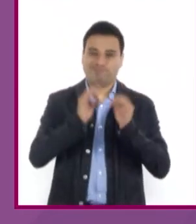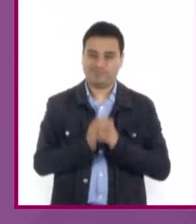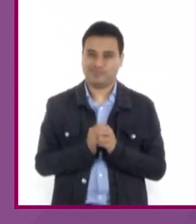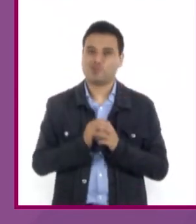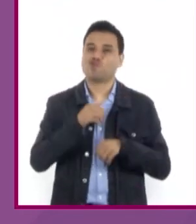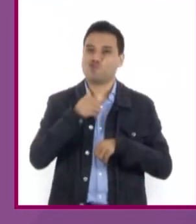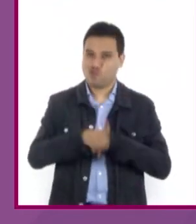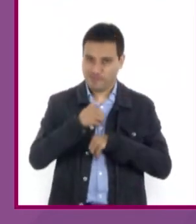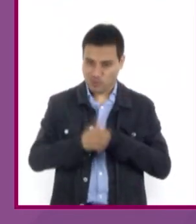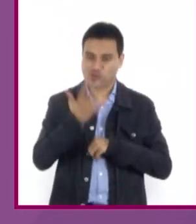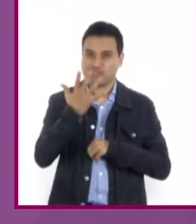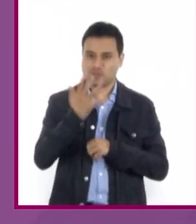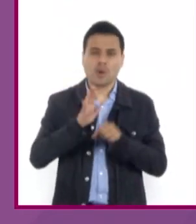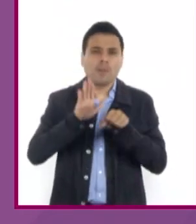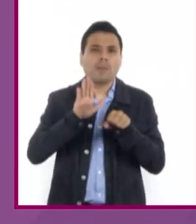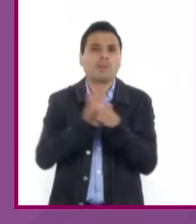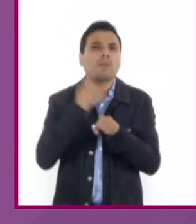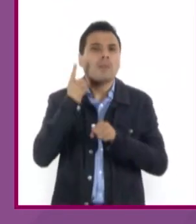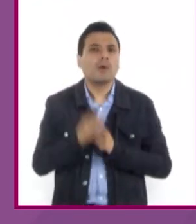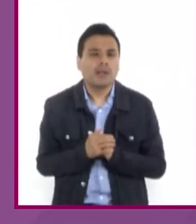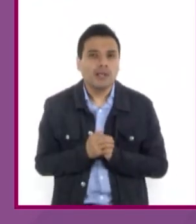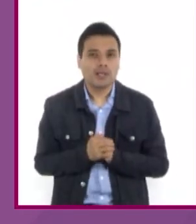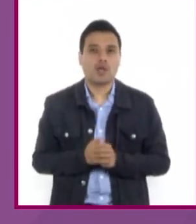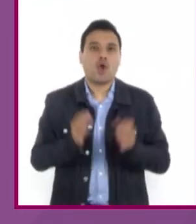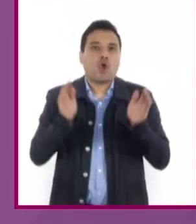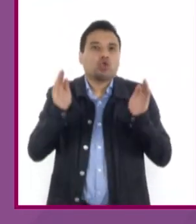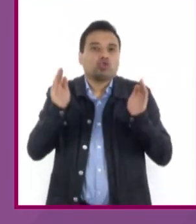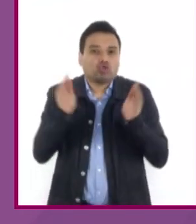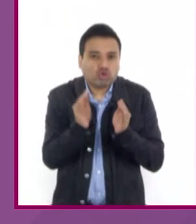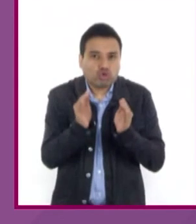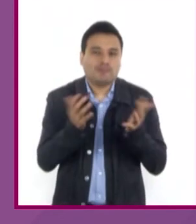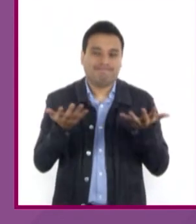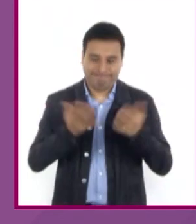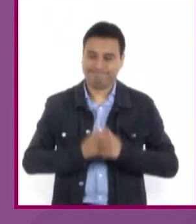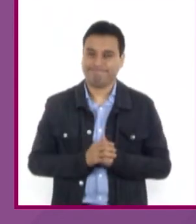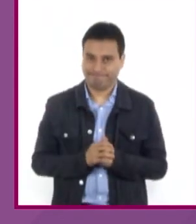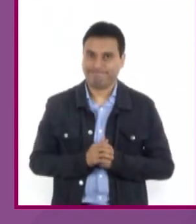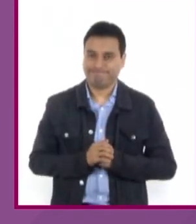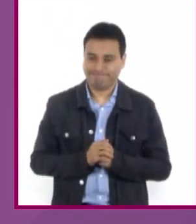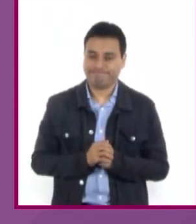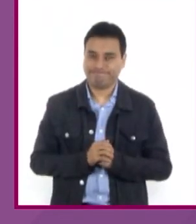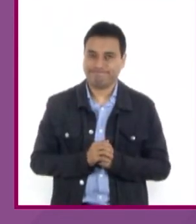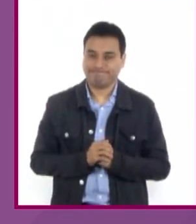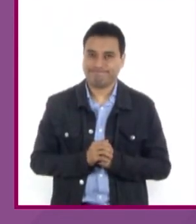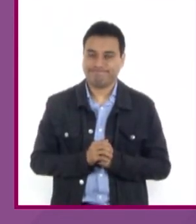figura 5, porque estamos reduciendo la figura inicial.